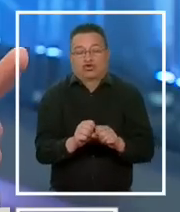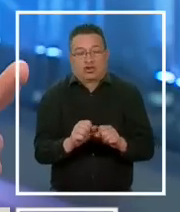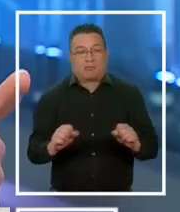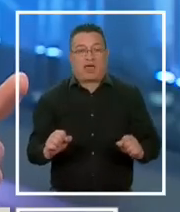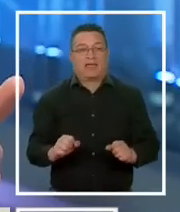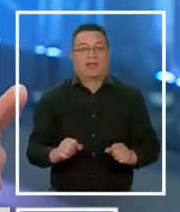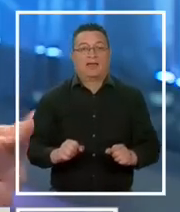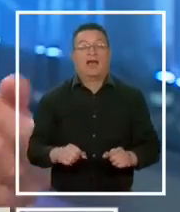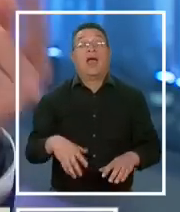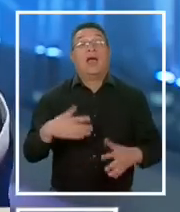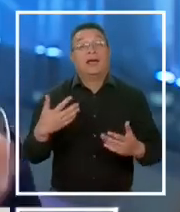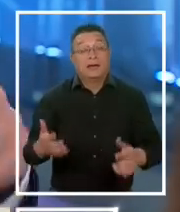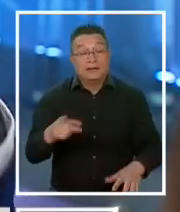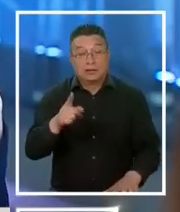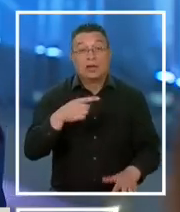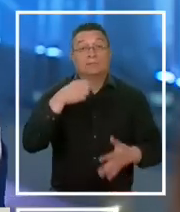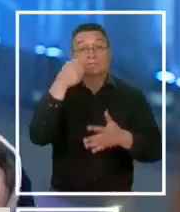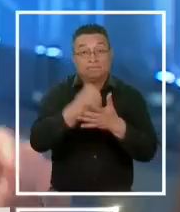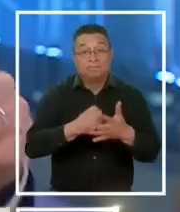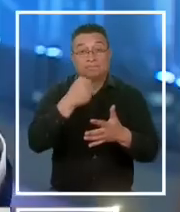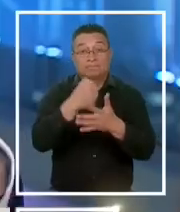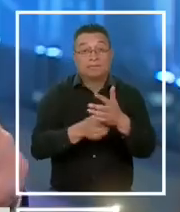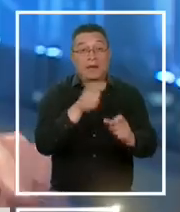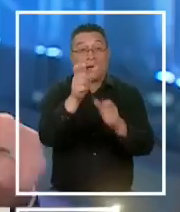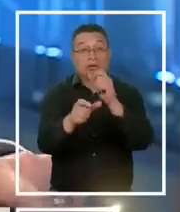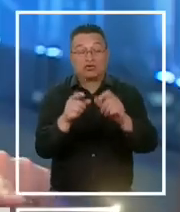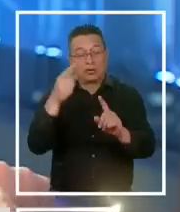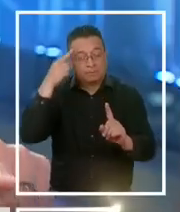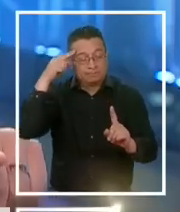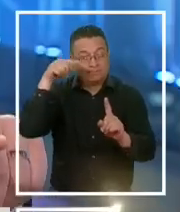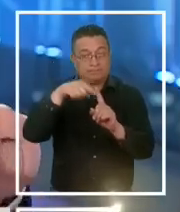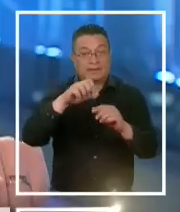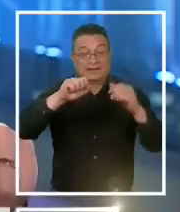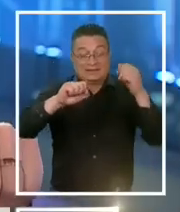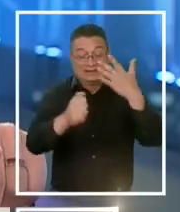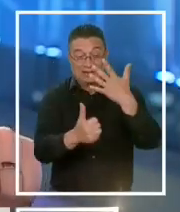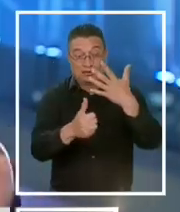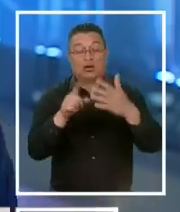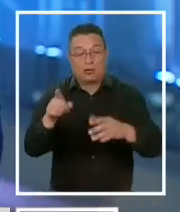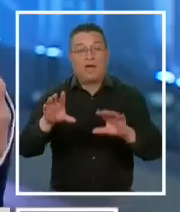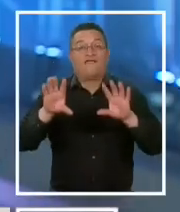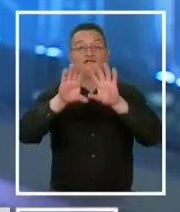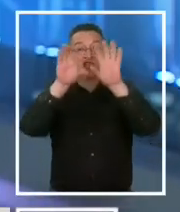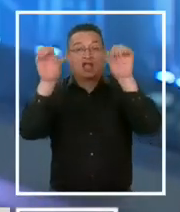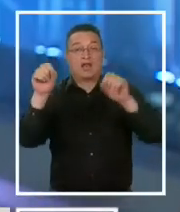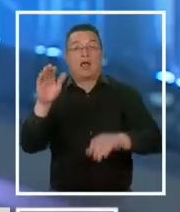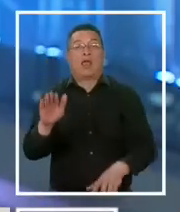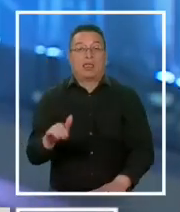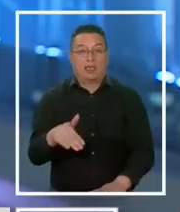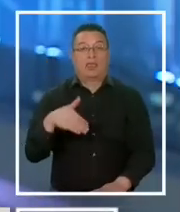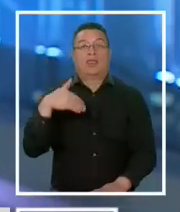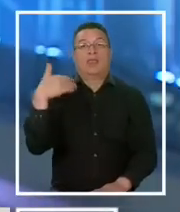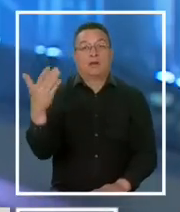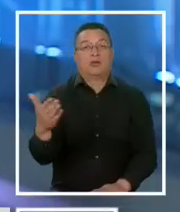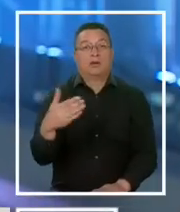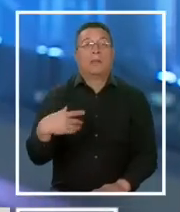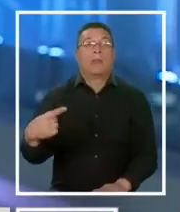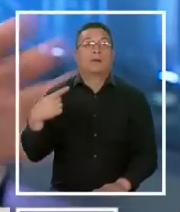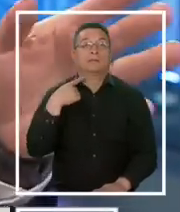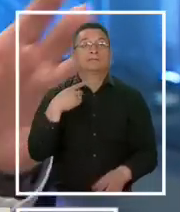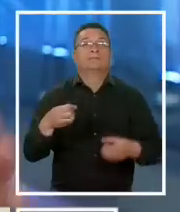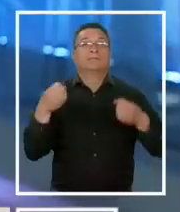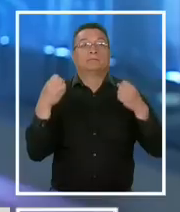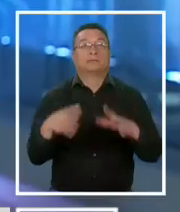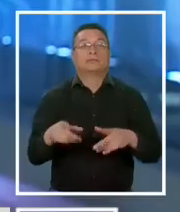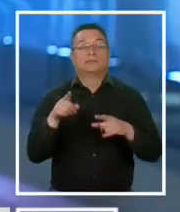hecho es decir la insistencia de esas personas por perseguir ese sexto hecho hizo que la fiscalía posteriormente perdía en ese caso